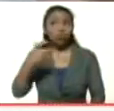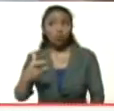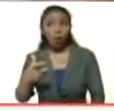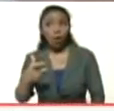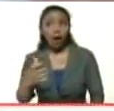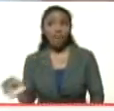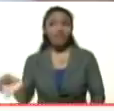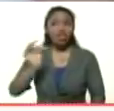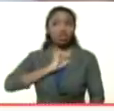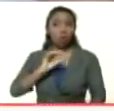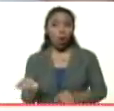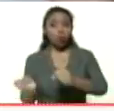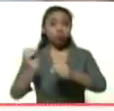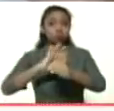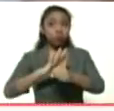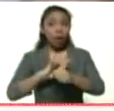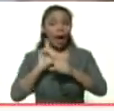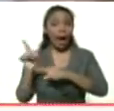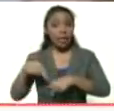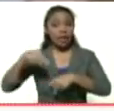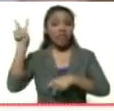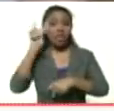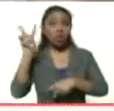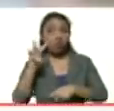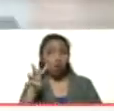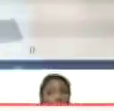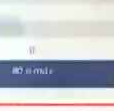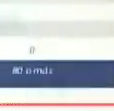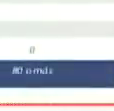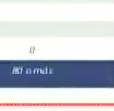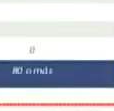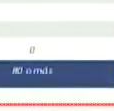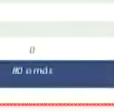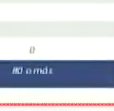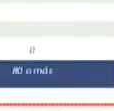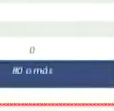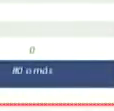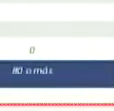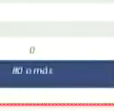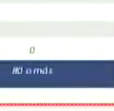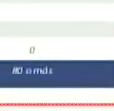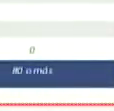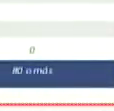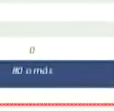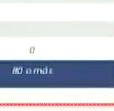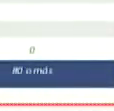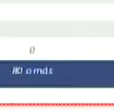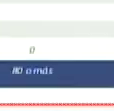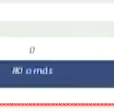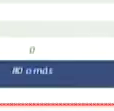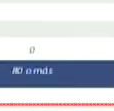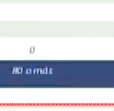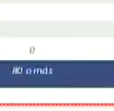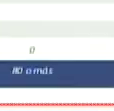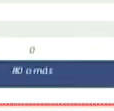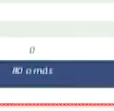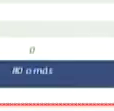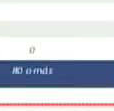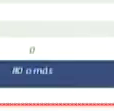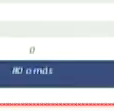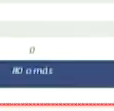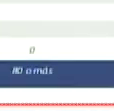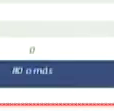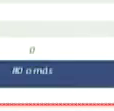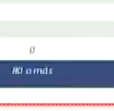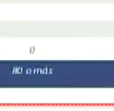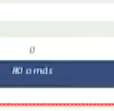de infección por COVID-19 en Venezuela se encuentra entre los 20 y los 55 años